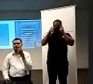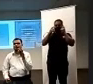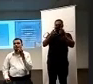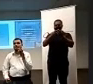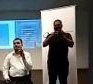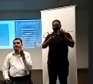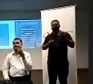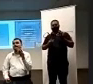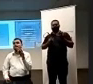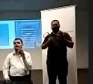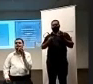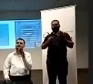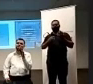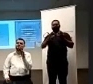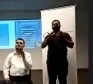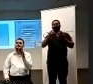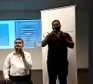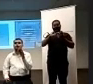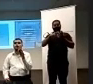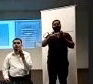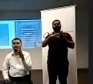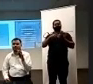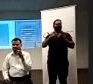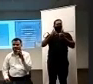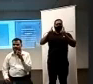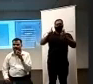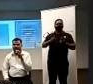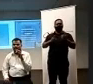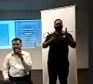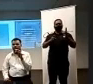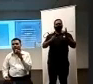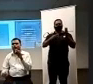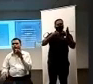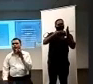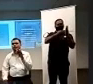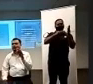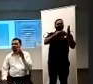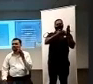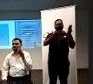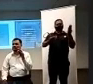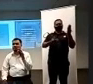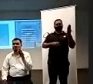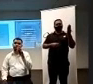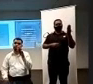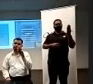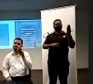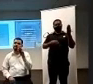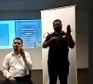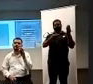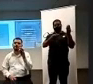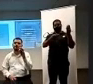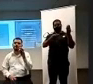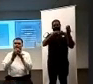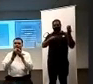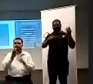Nunca la supe. Mi suerte que no tuve. O cómo me hago un test rápido, me parece un estudio